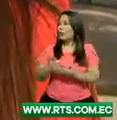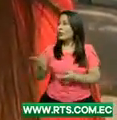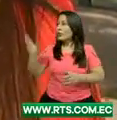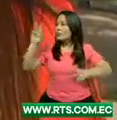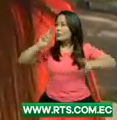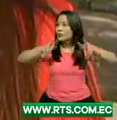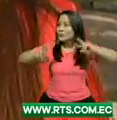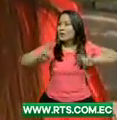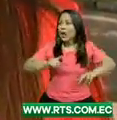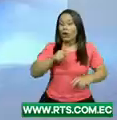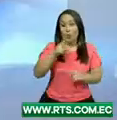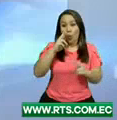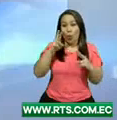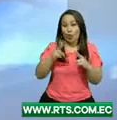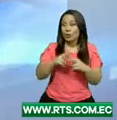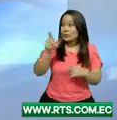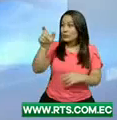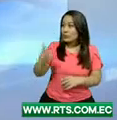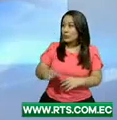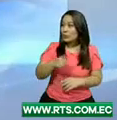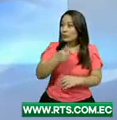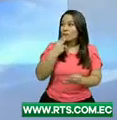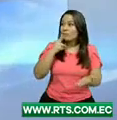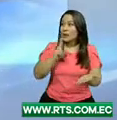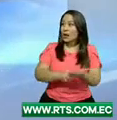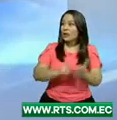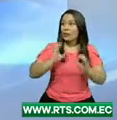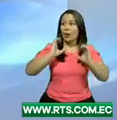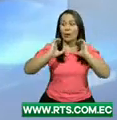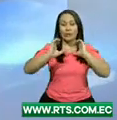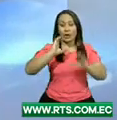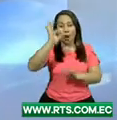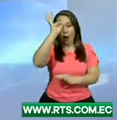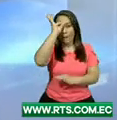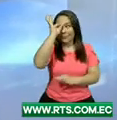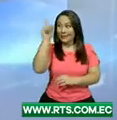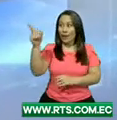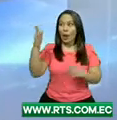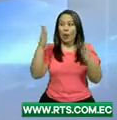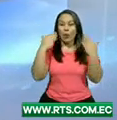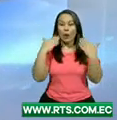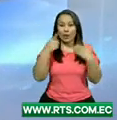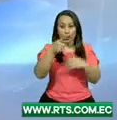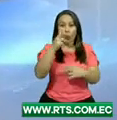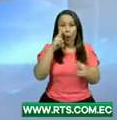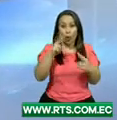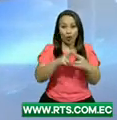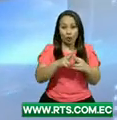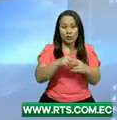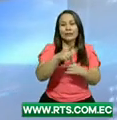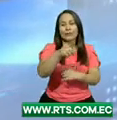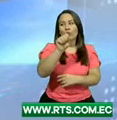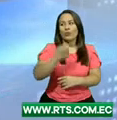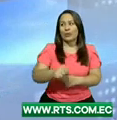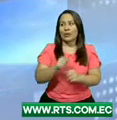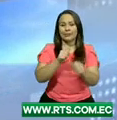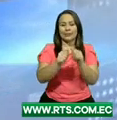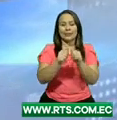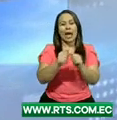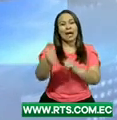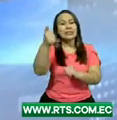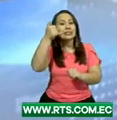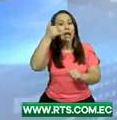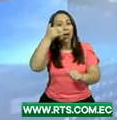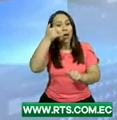para saber si alguien que lo conozca si quiere comunicarse con alguien del hospital abel gilbert en pantalla está un número telefónico pues con una